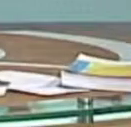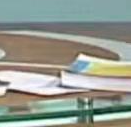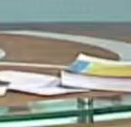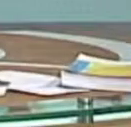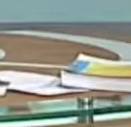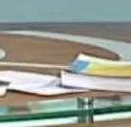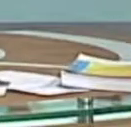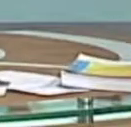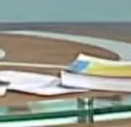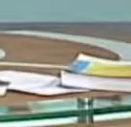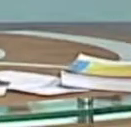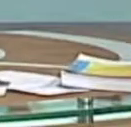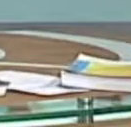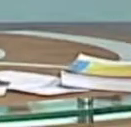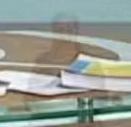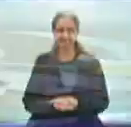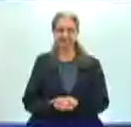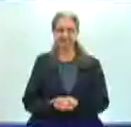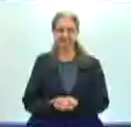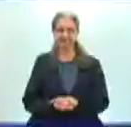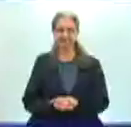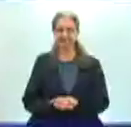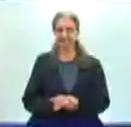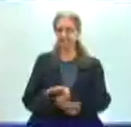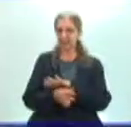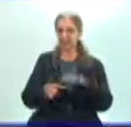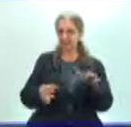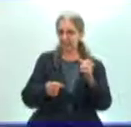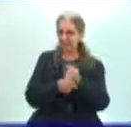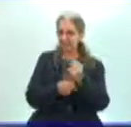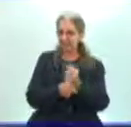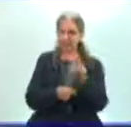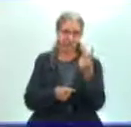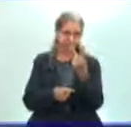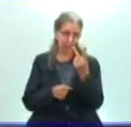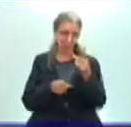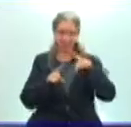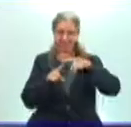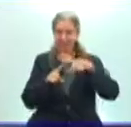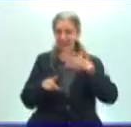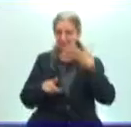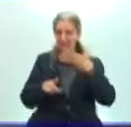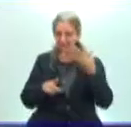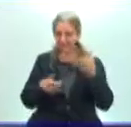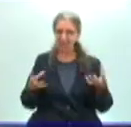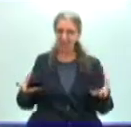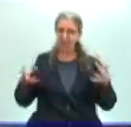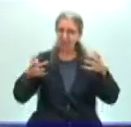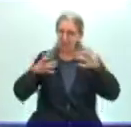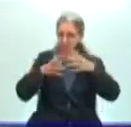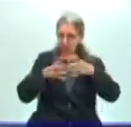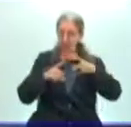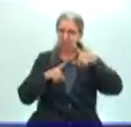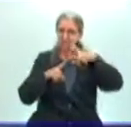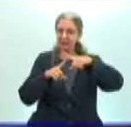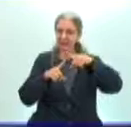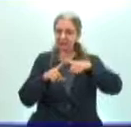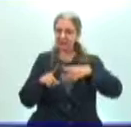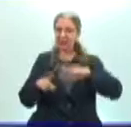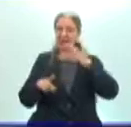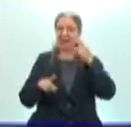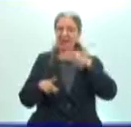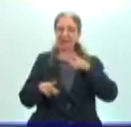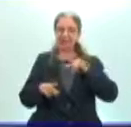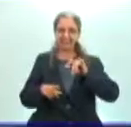Ya hemos estado trabajando dos teoremas que forman parte del grupo de teoremas de Pitágoras.